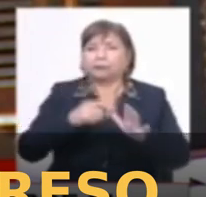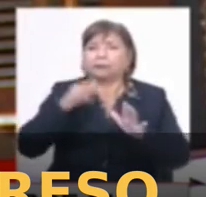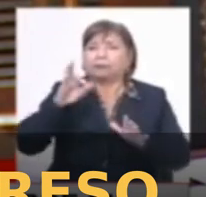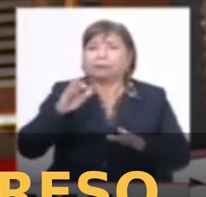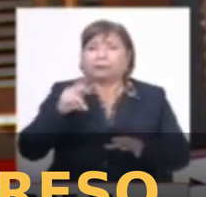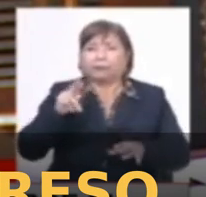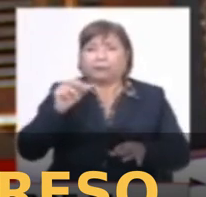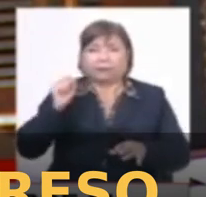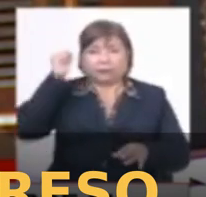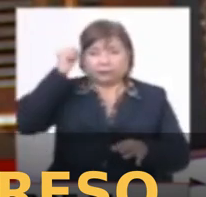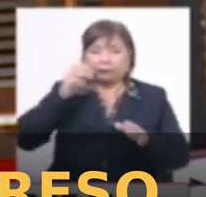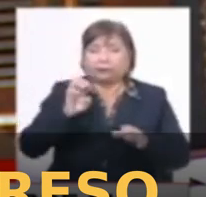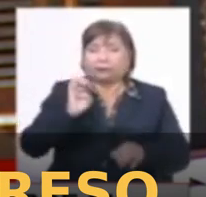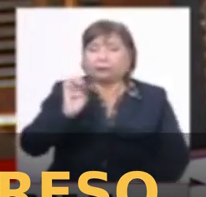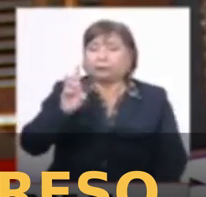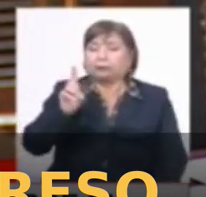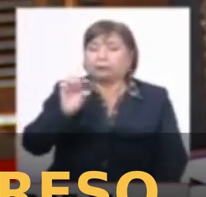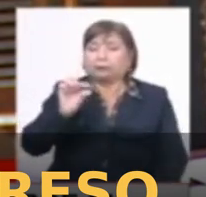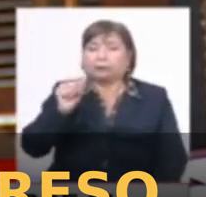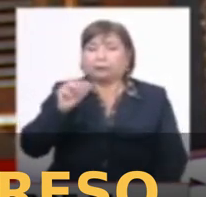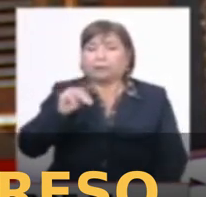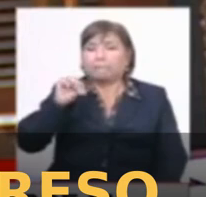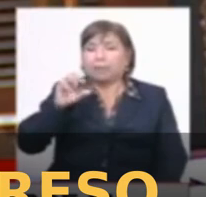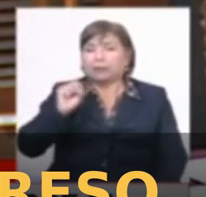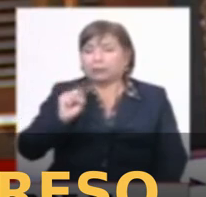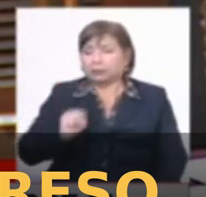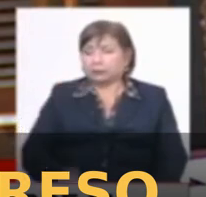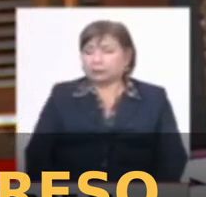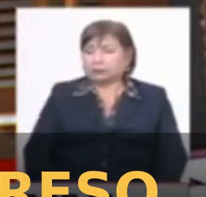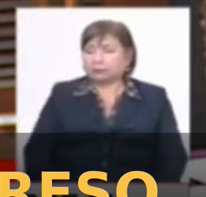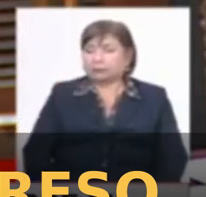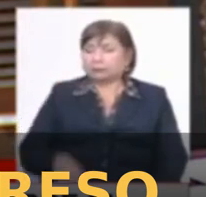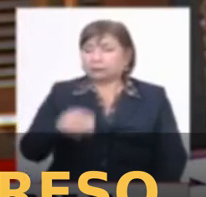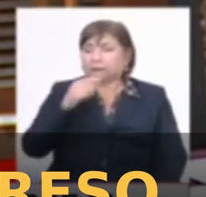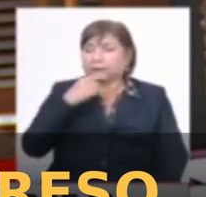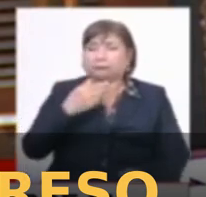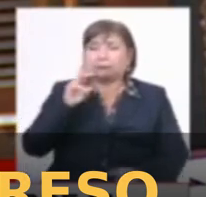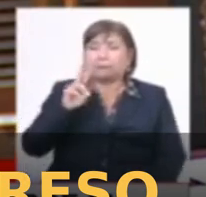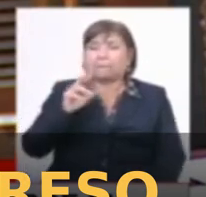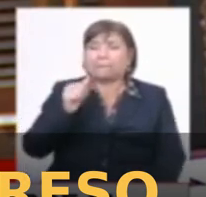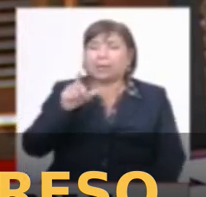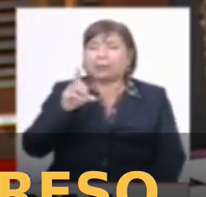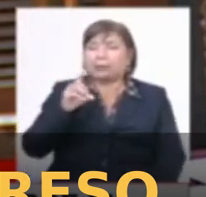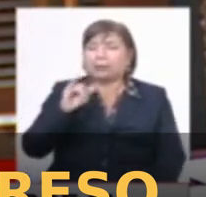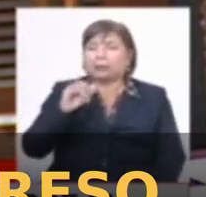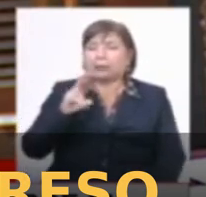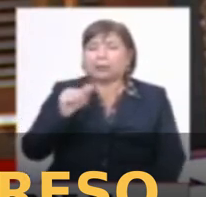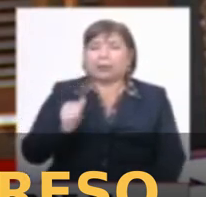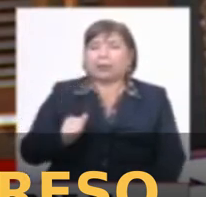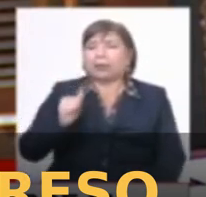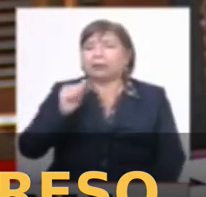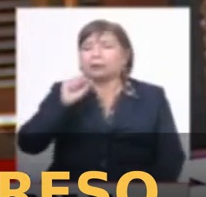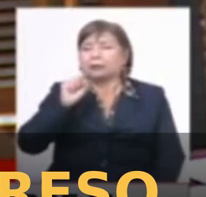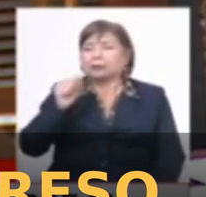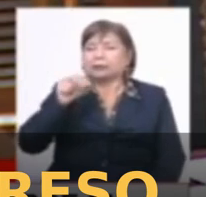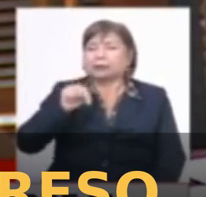Vázquez, Edgar William Vargas Más, Víctor Efrén Valdivia, segundo